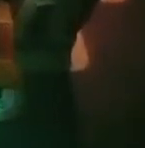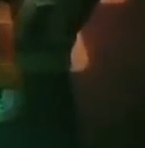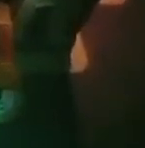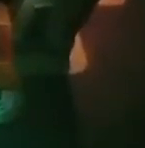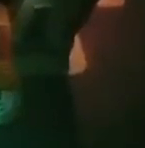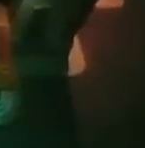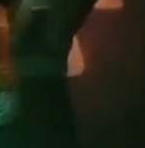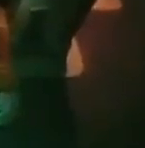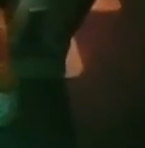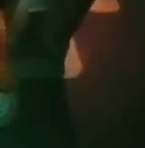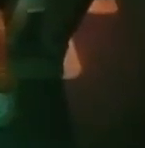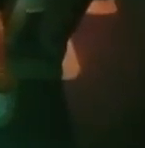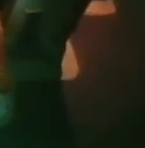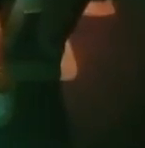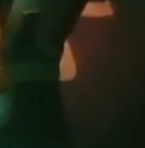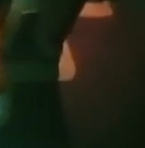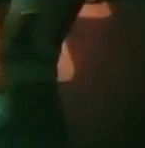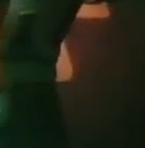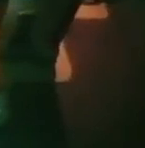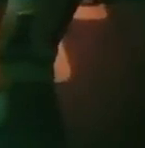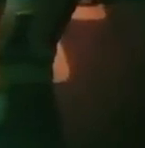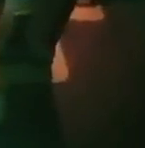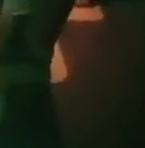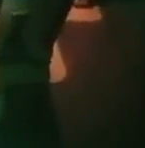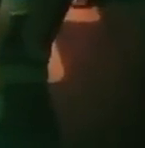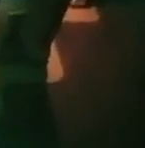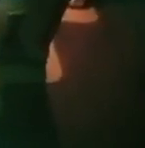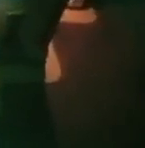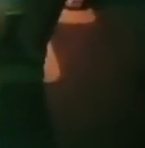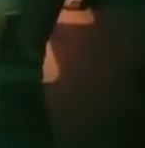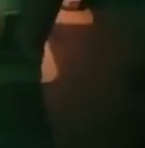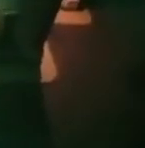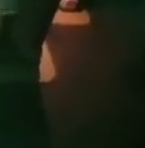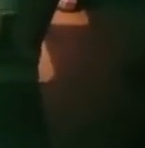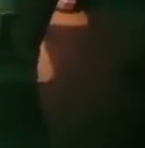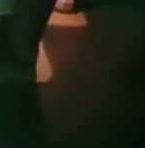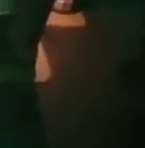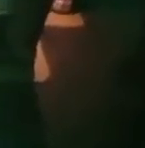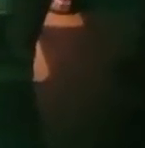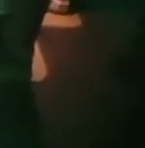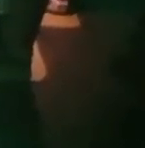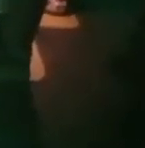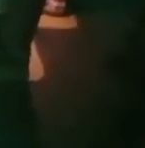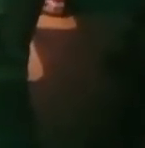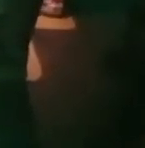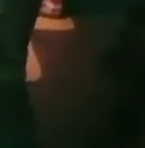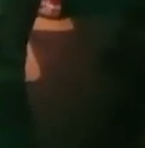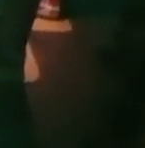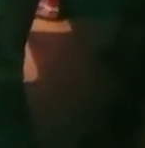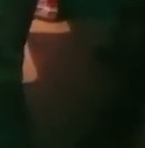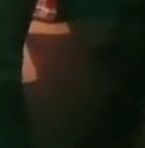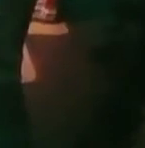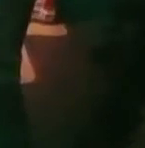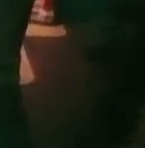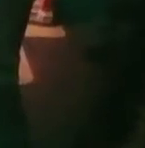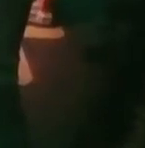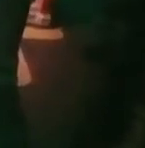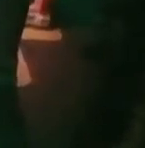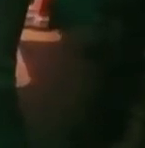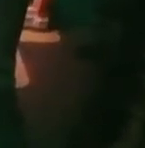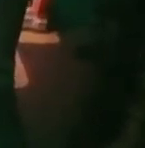Establecemos un nuevo contacto desde el Salón Simón Bolívar del Palacio de Miraflores, y es que continúa la agenda del presidente de la